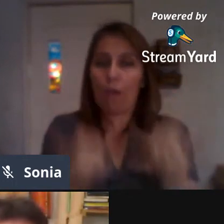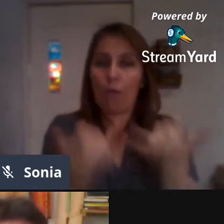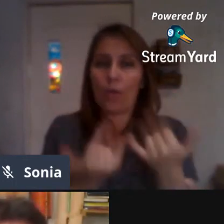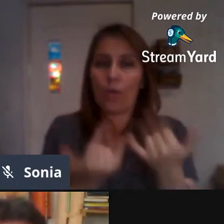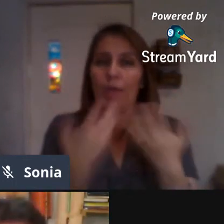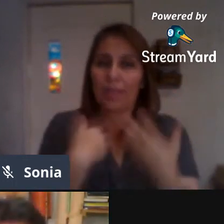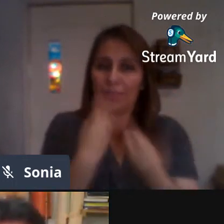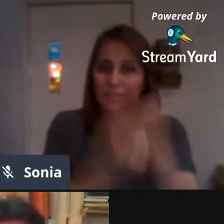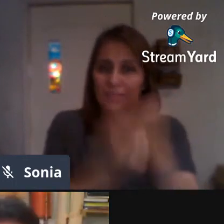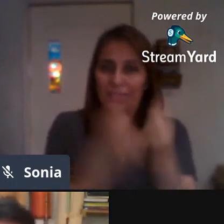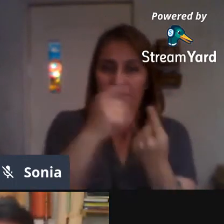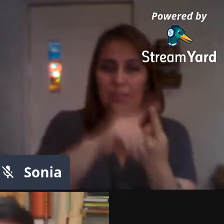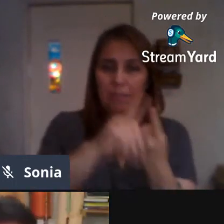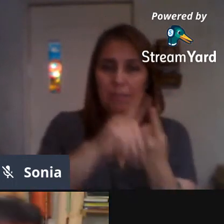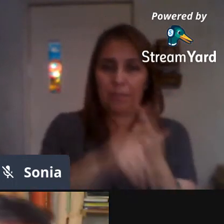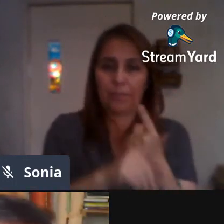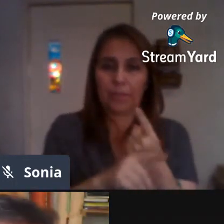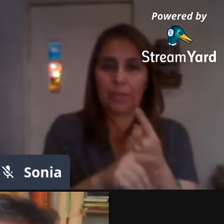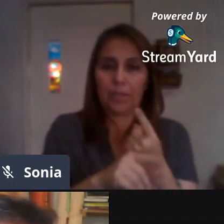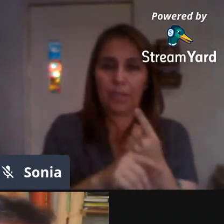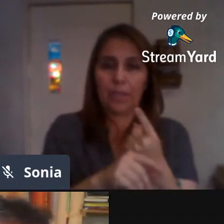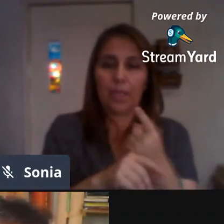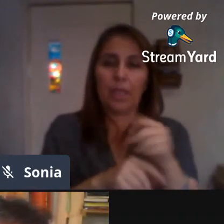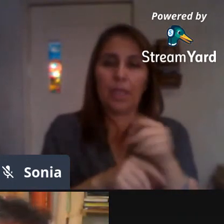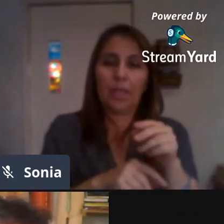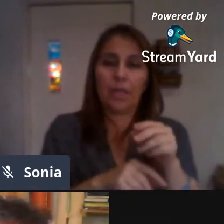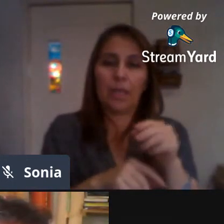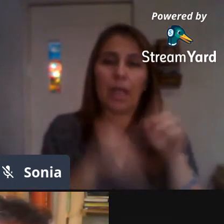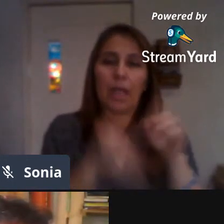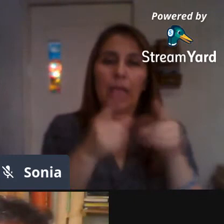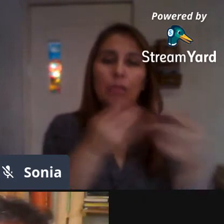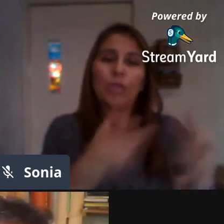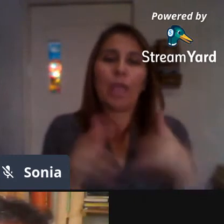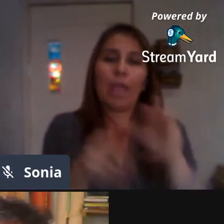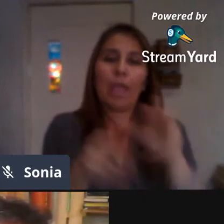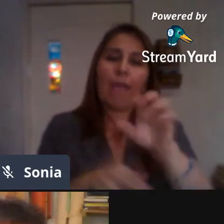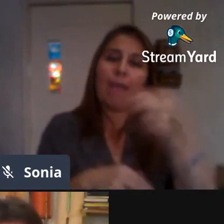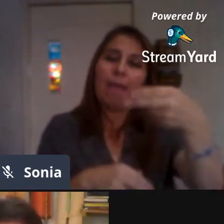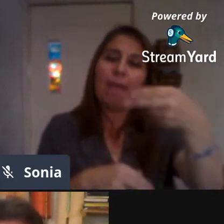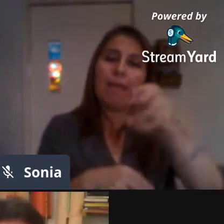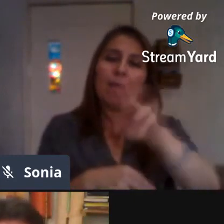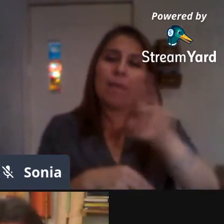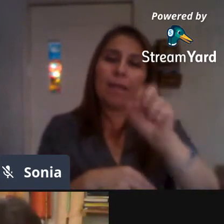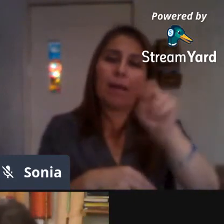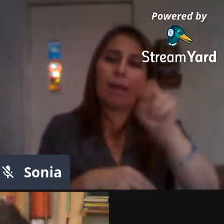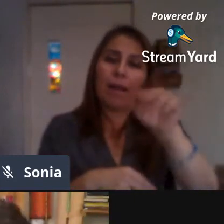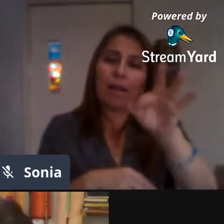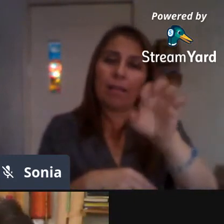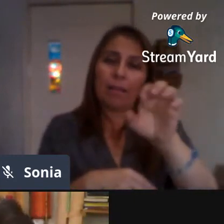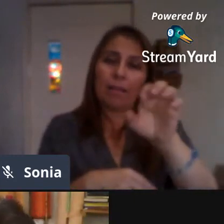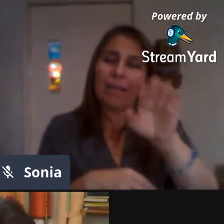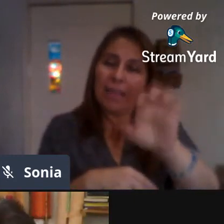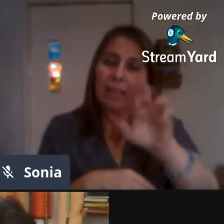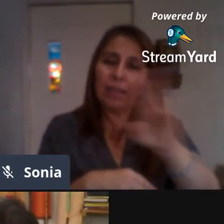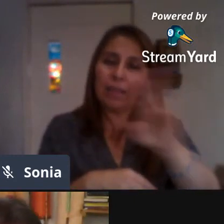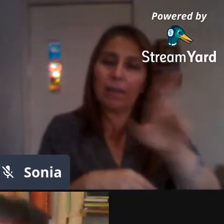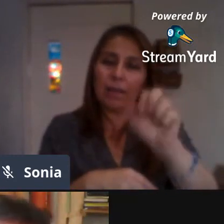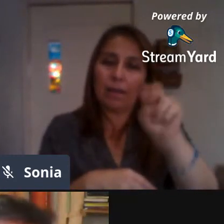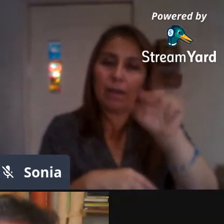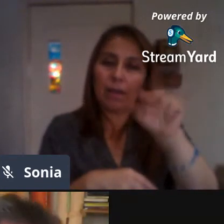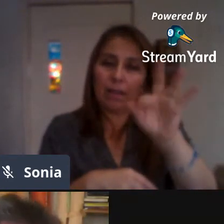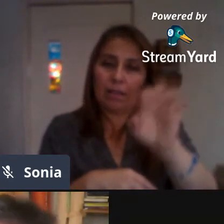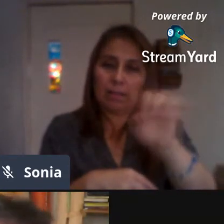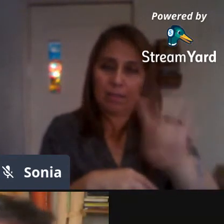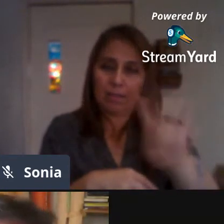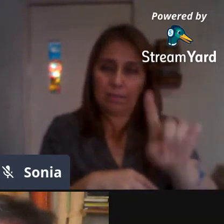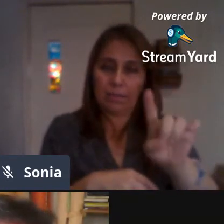de stefan de los errantes de doña olga tangas cook suc la